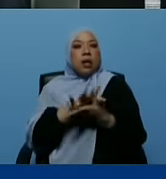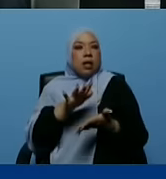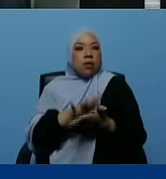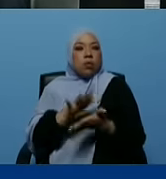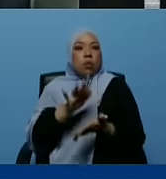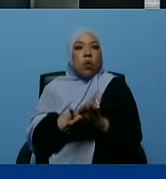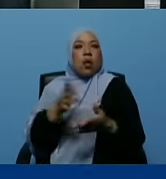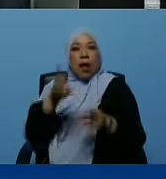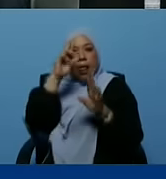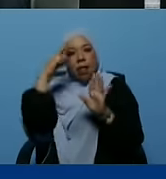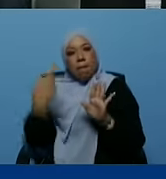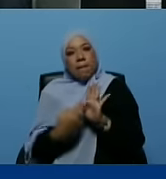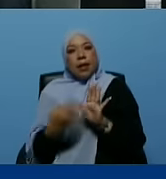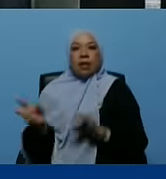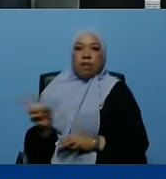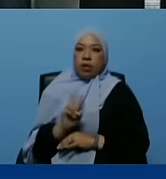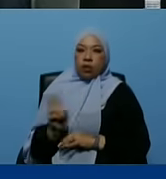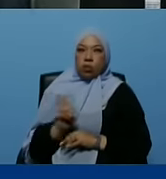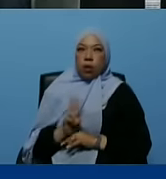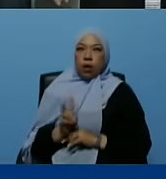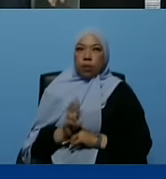y que se respete a Venezuela.